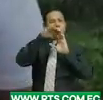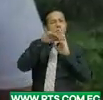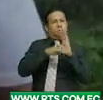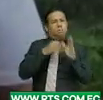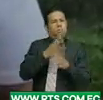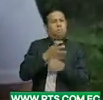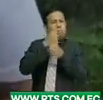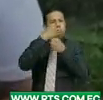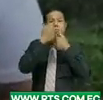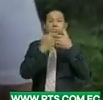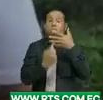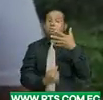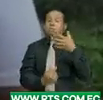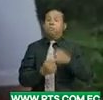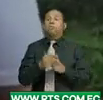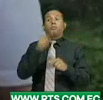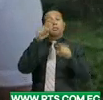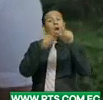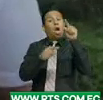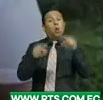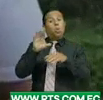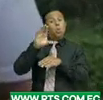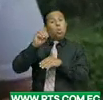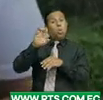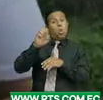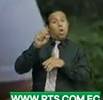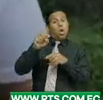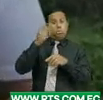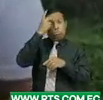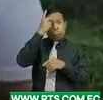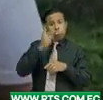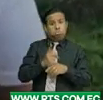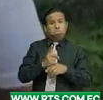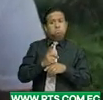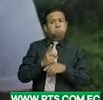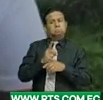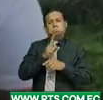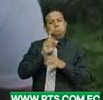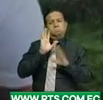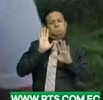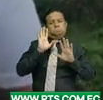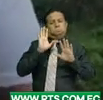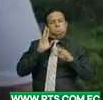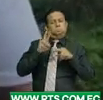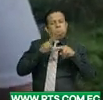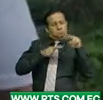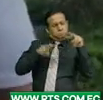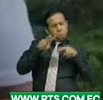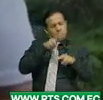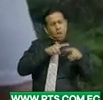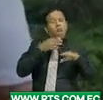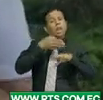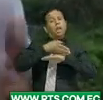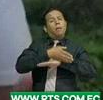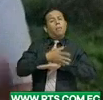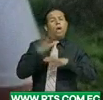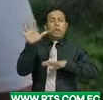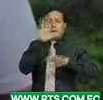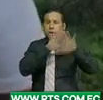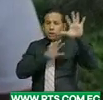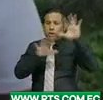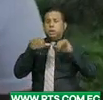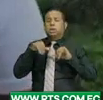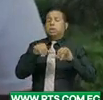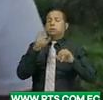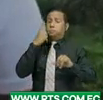COEs todavía no se han pronunciado, otros han decidido, como la provincia de Manabí, analizarlo a partir de 15 días. Sin embargo, esas eran las